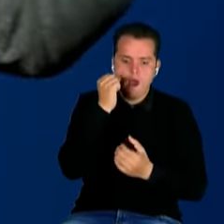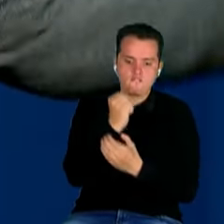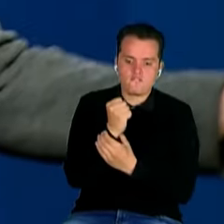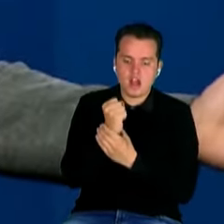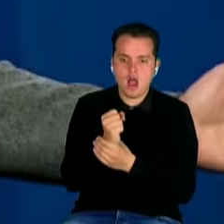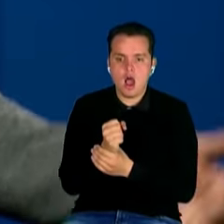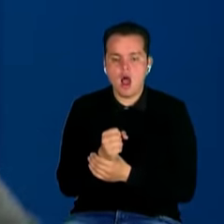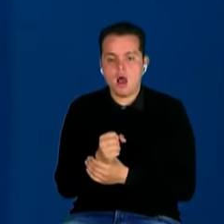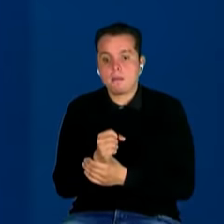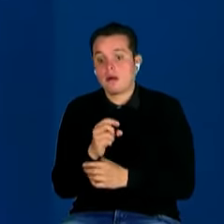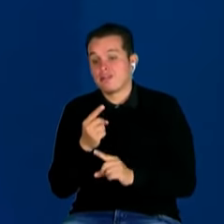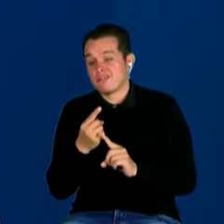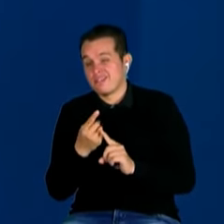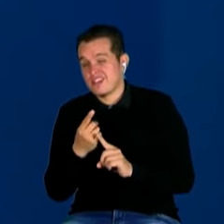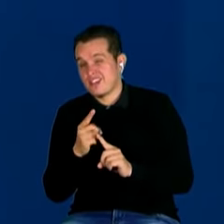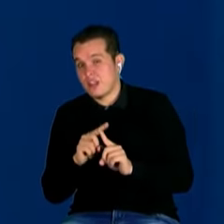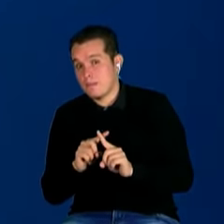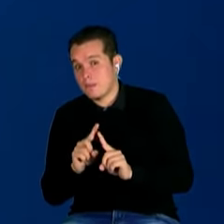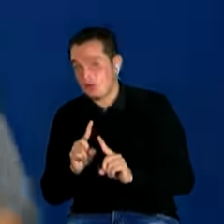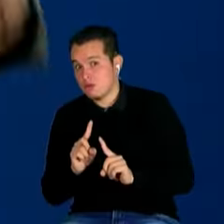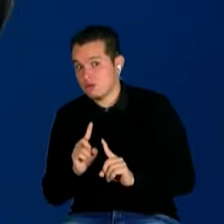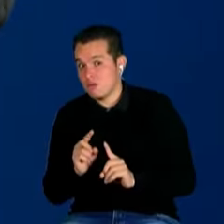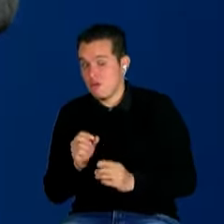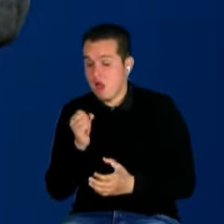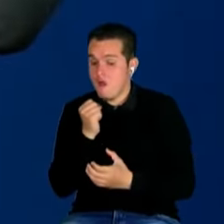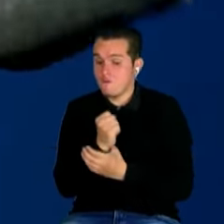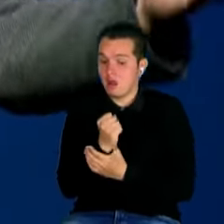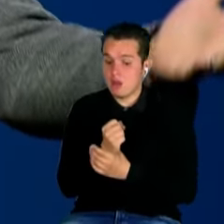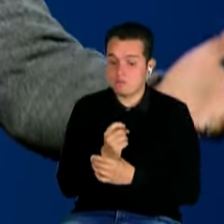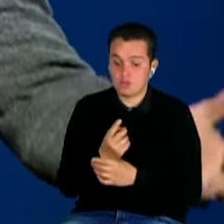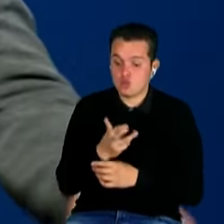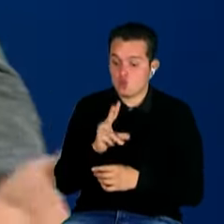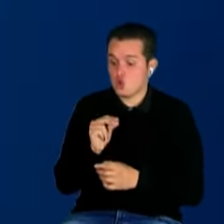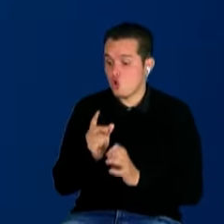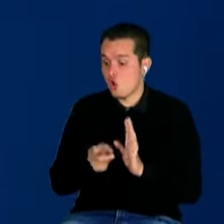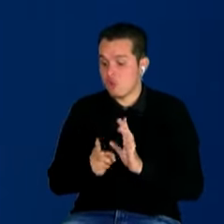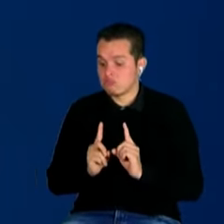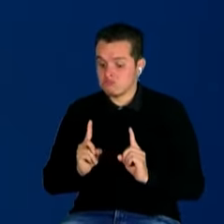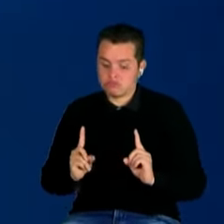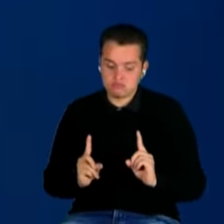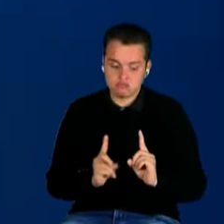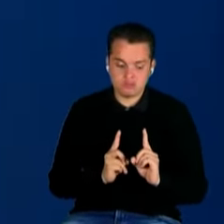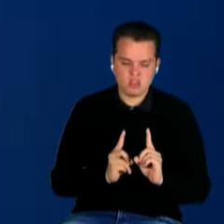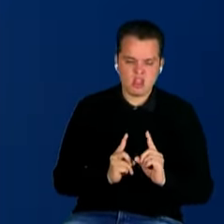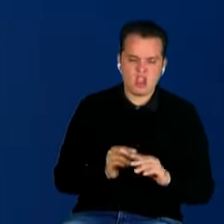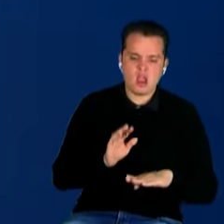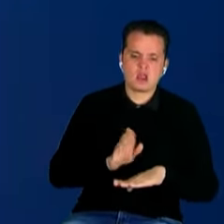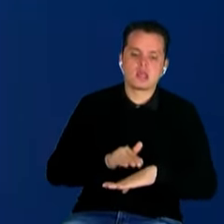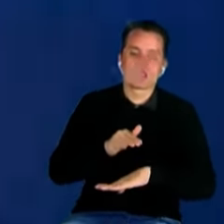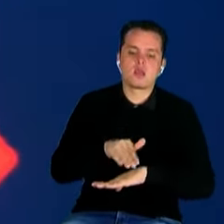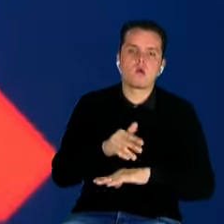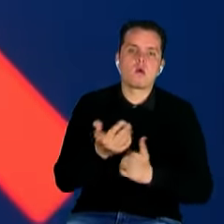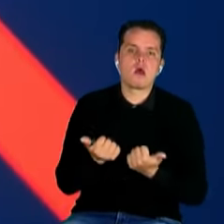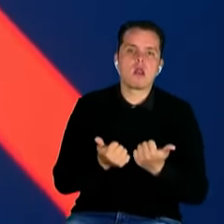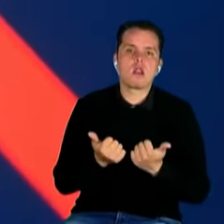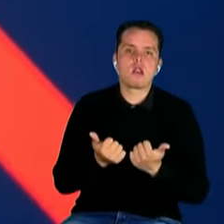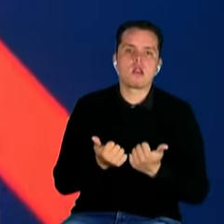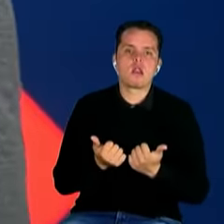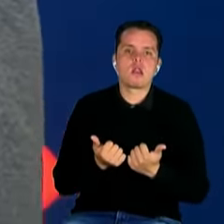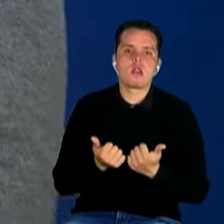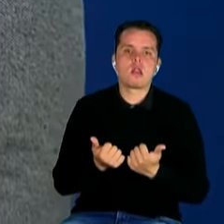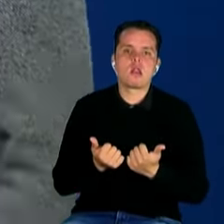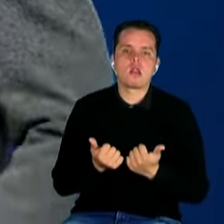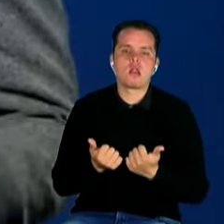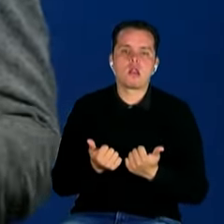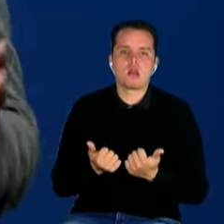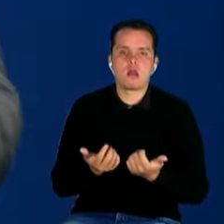se iba de la casa de su padre a la tierra que Dios le iba a mostrar, la consecuencia era la bendición de